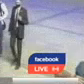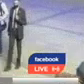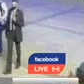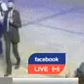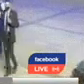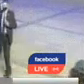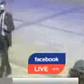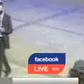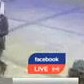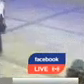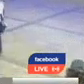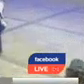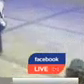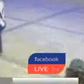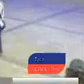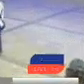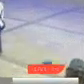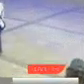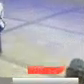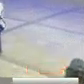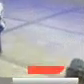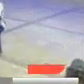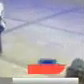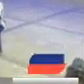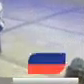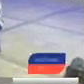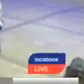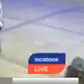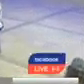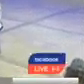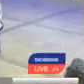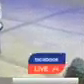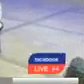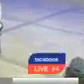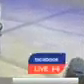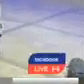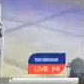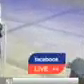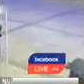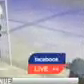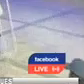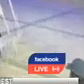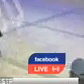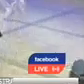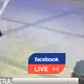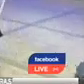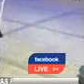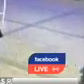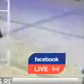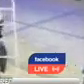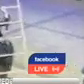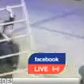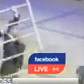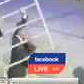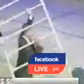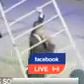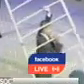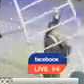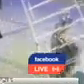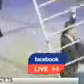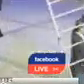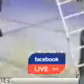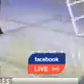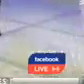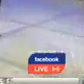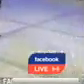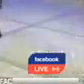donde 86 cadetes que se convirtieron en subtenientes distribuidos entre el Ejército, Fuerza Aérea y Fuerza